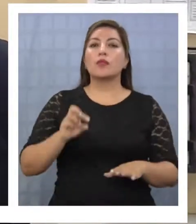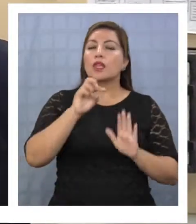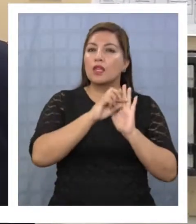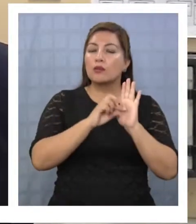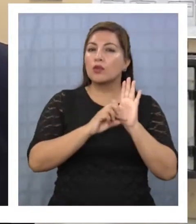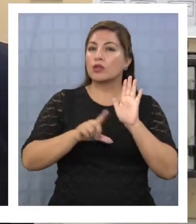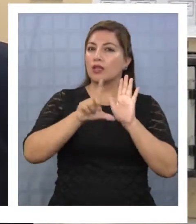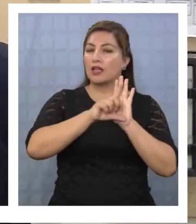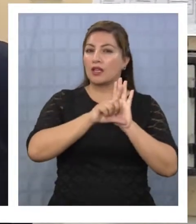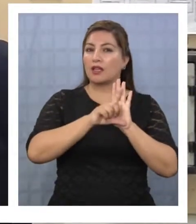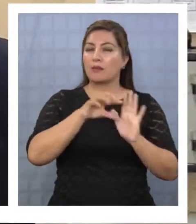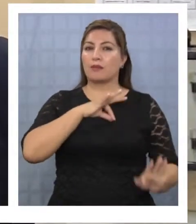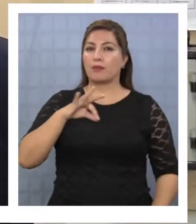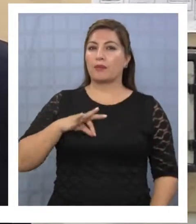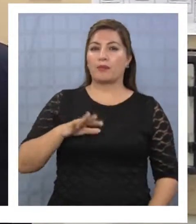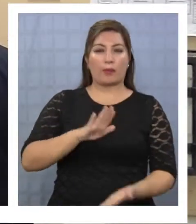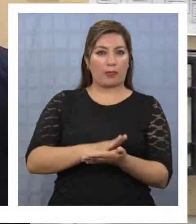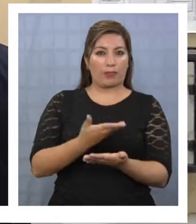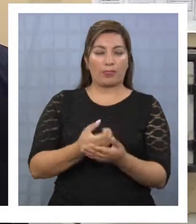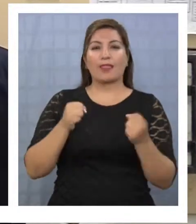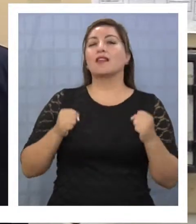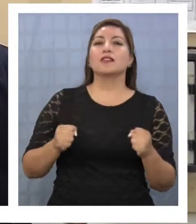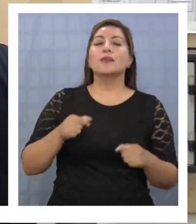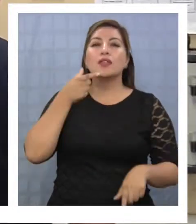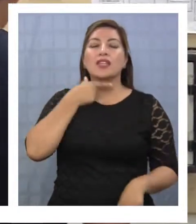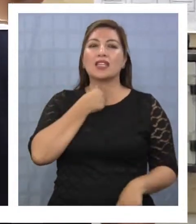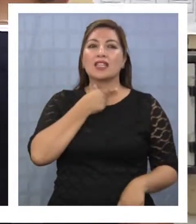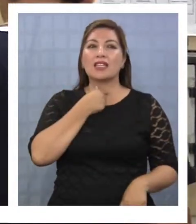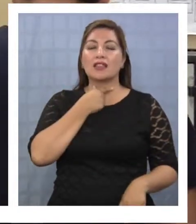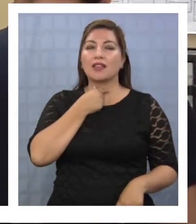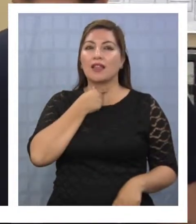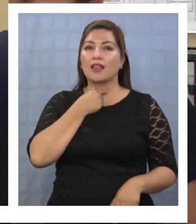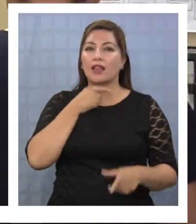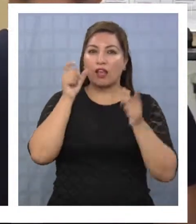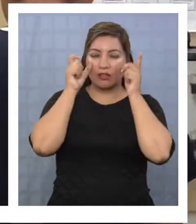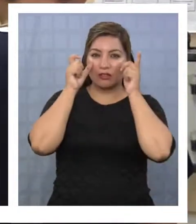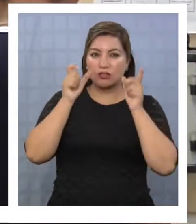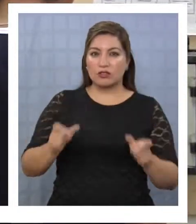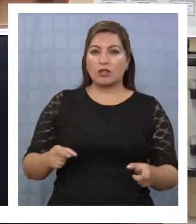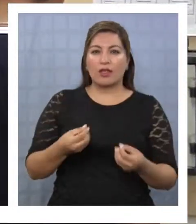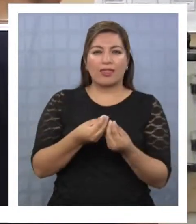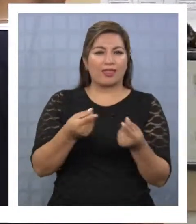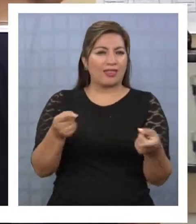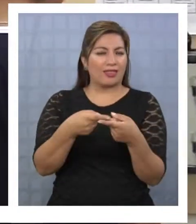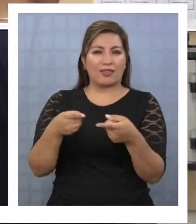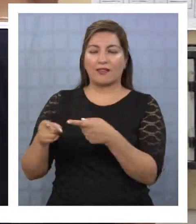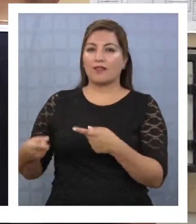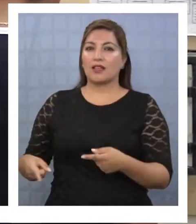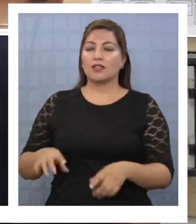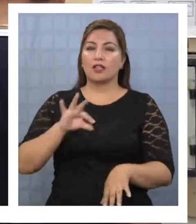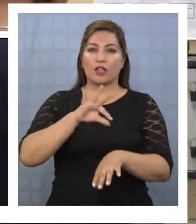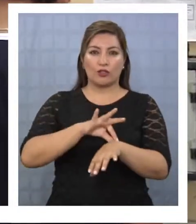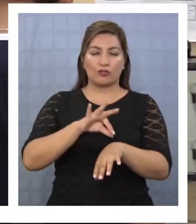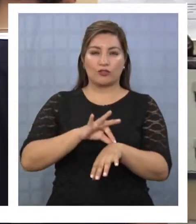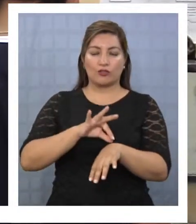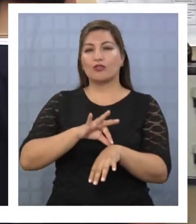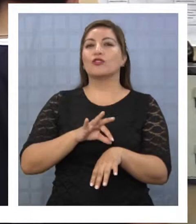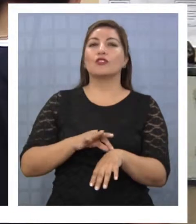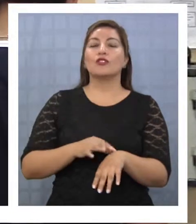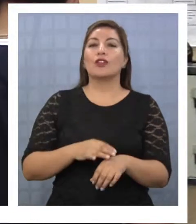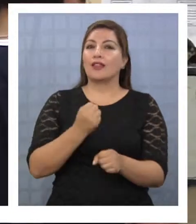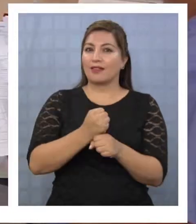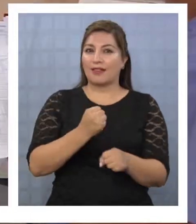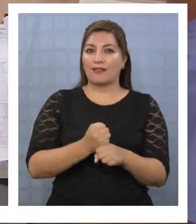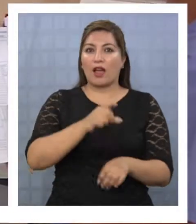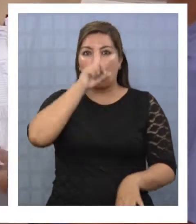Ministerio de Salud busca regularizar la condición contractual de cientos de médicos que se desempeñan en la atención primaria y